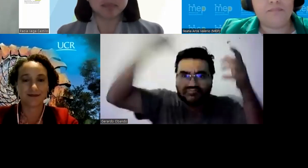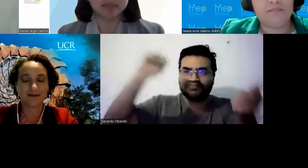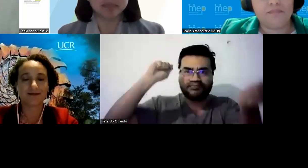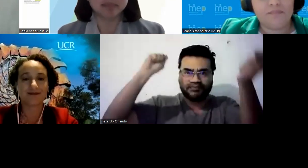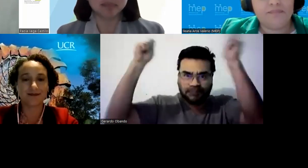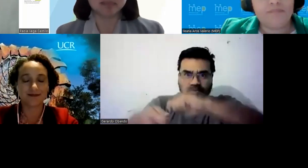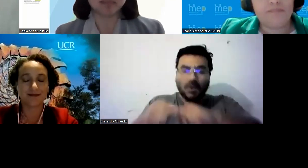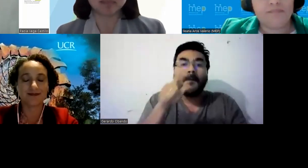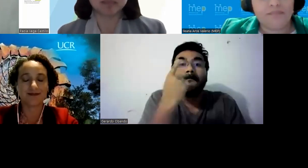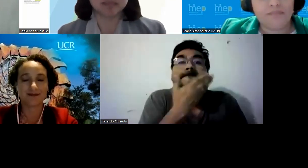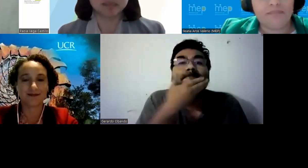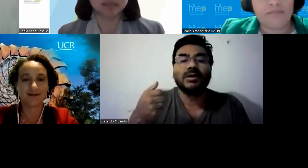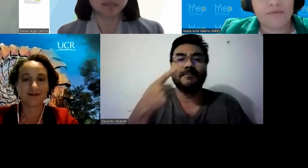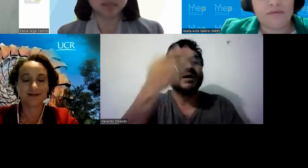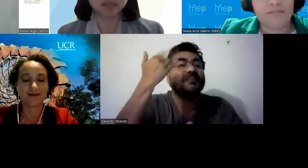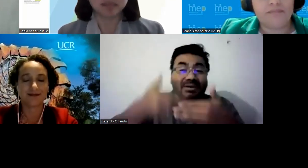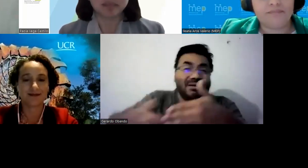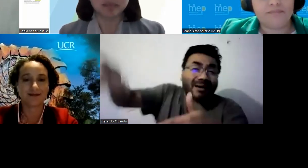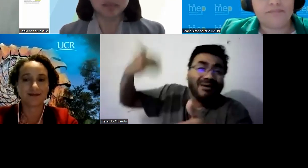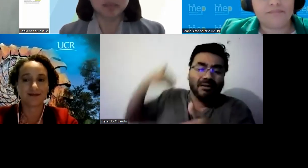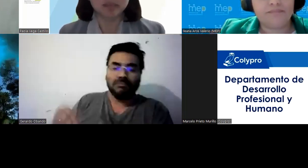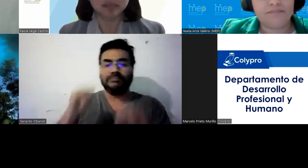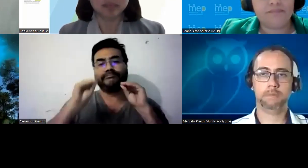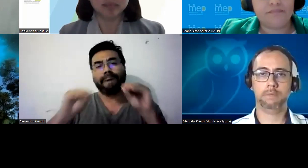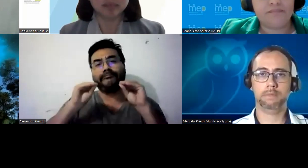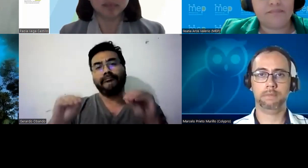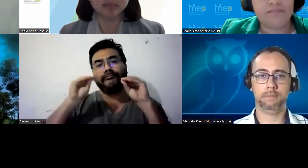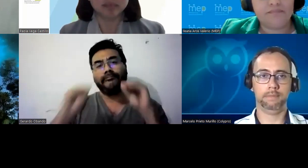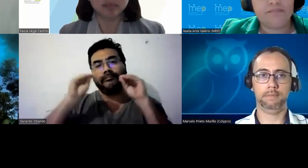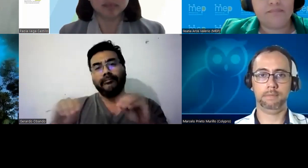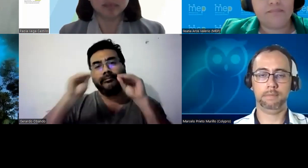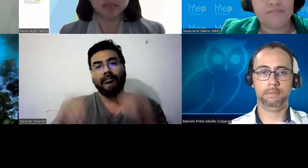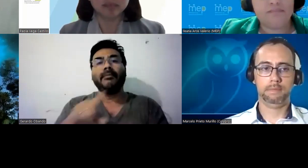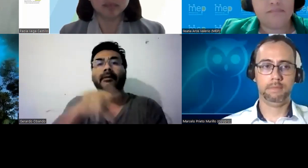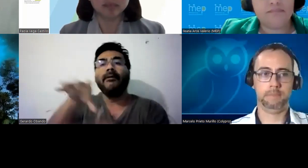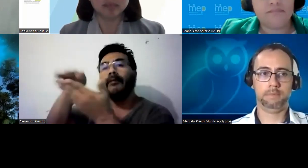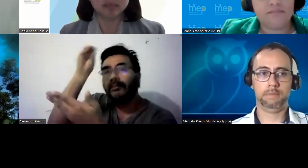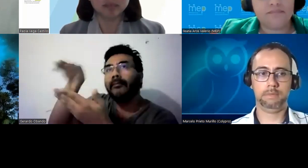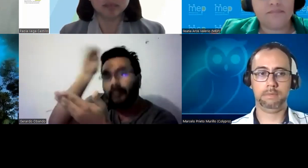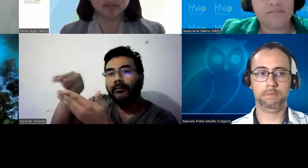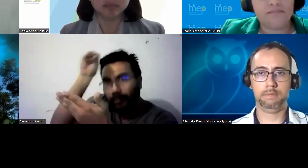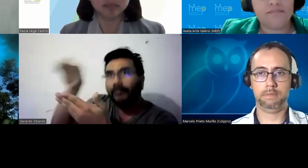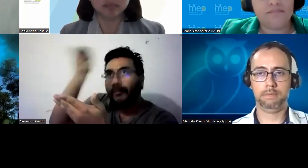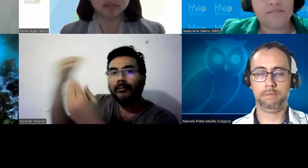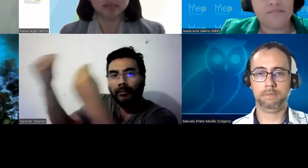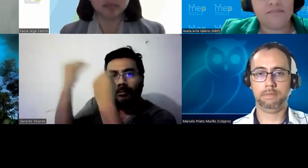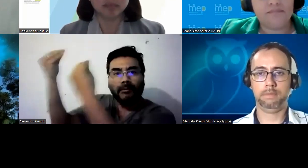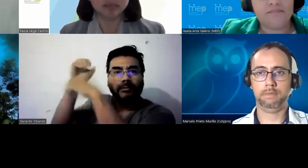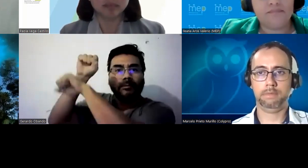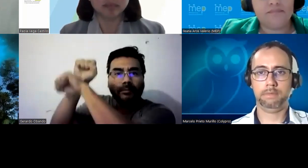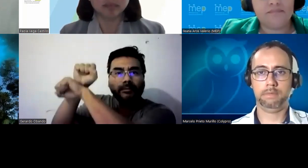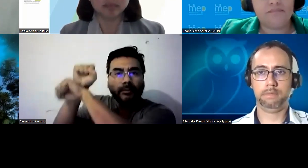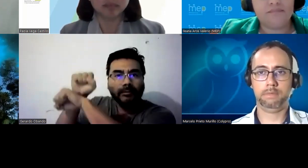implementado en la cabeza y no debe ser así esta cultura debe cambiar ¿por qué? porque si bien es cierto desde antes se nos enseñó se nos